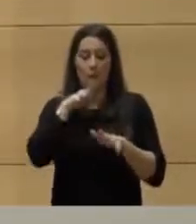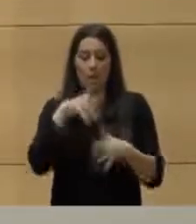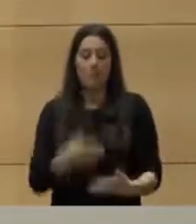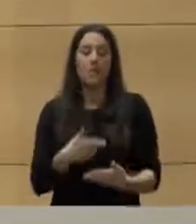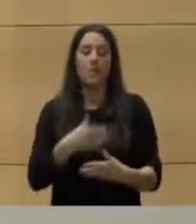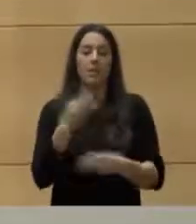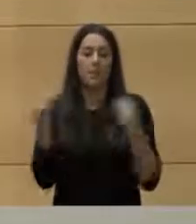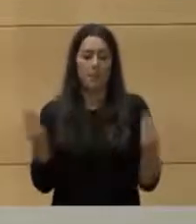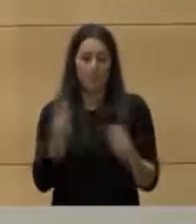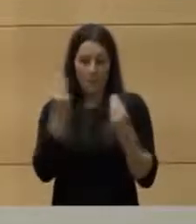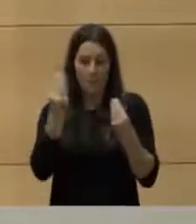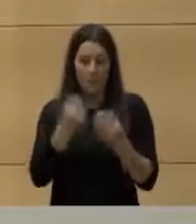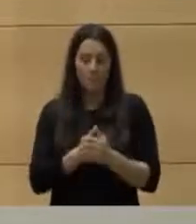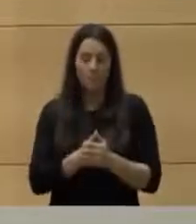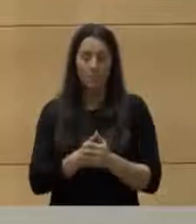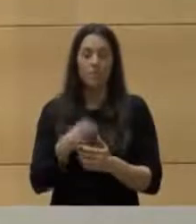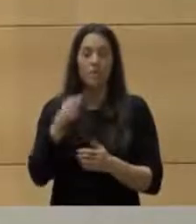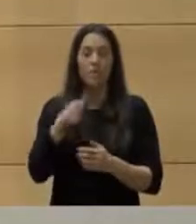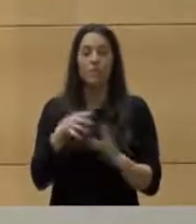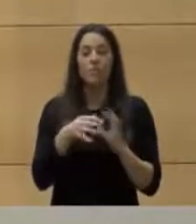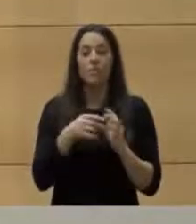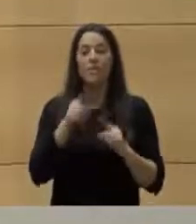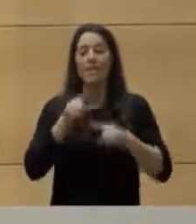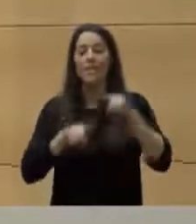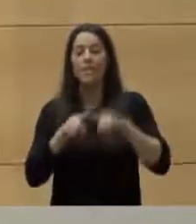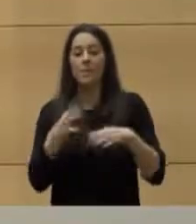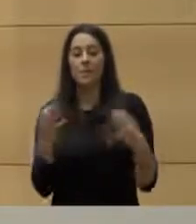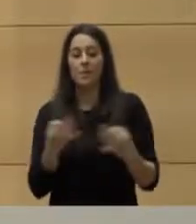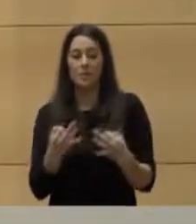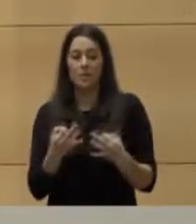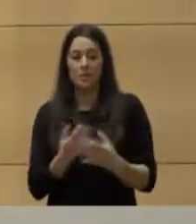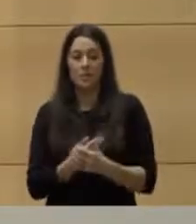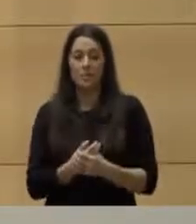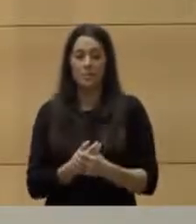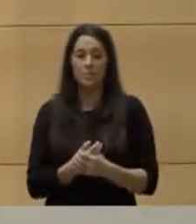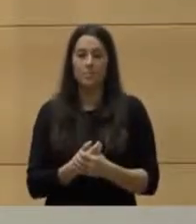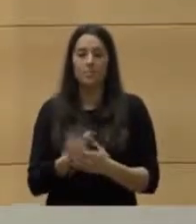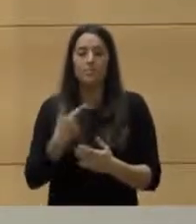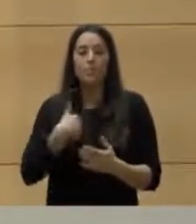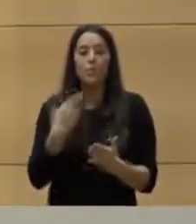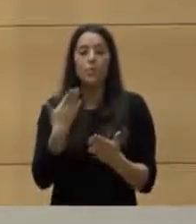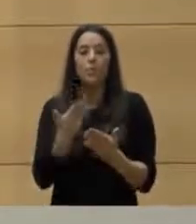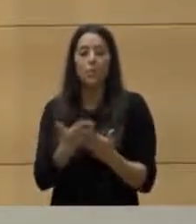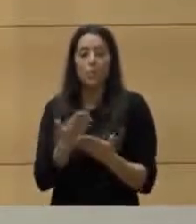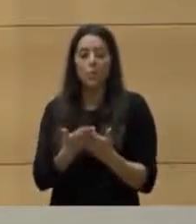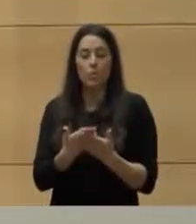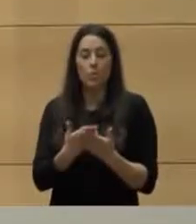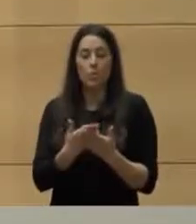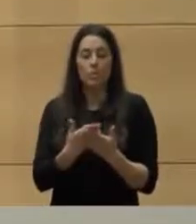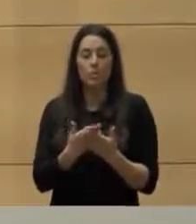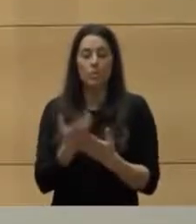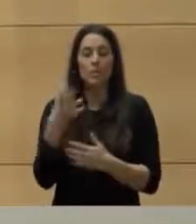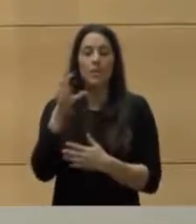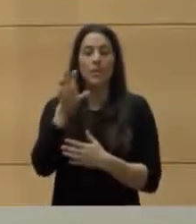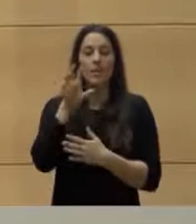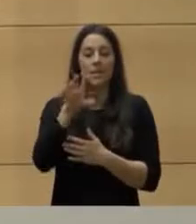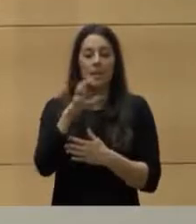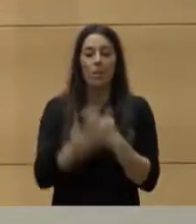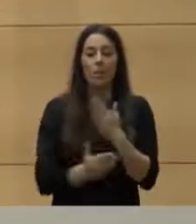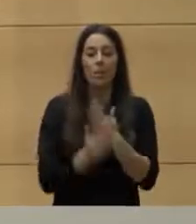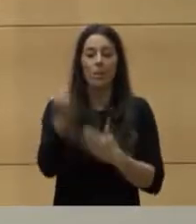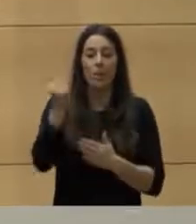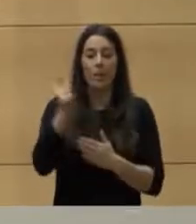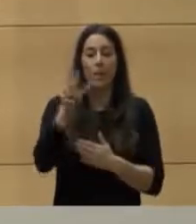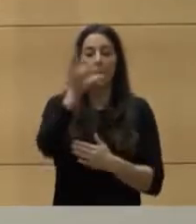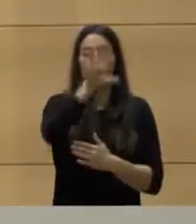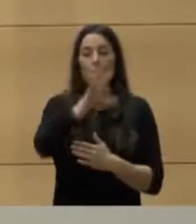¿eso en función de qué? Planteo que el Estado federal, plurinacional,